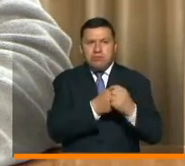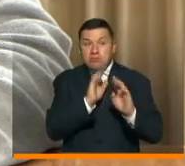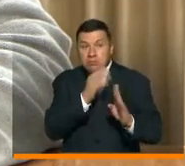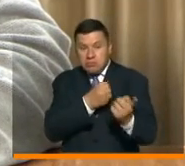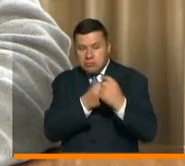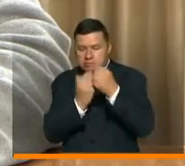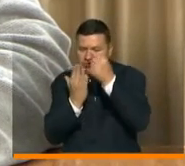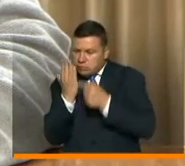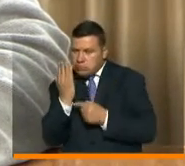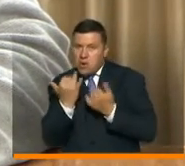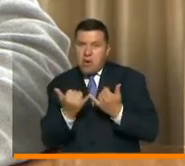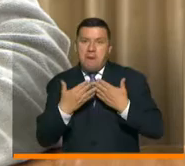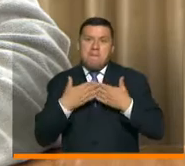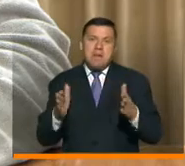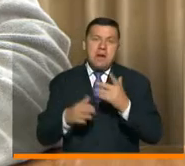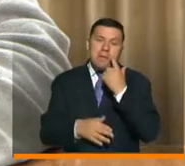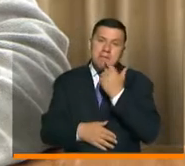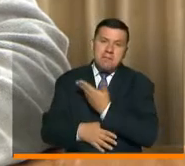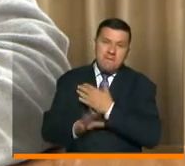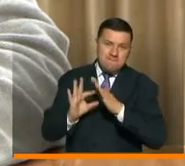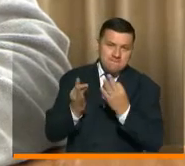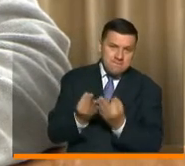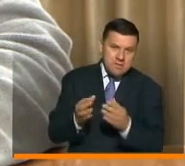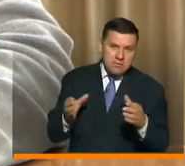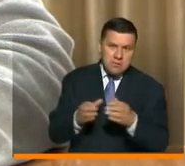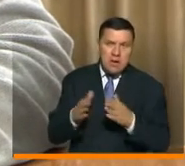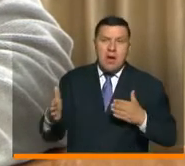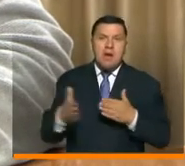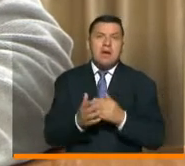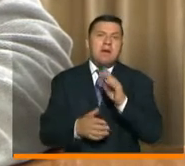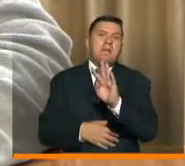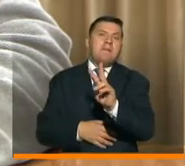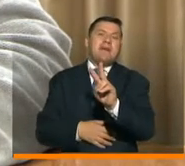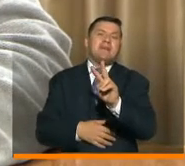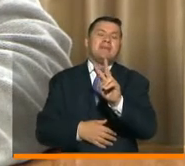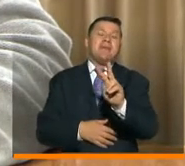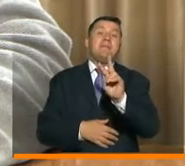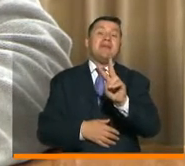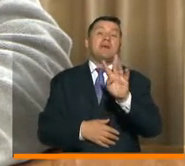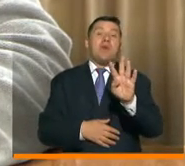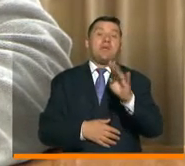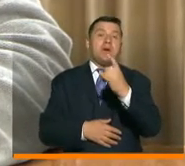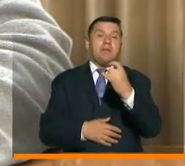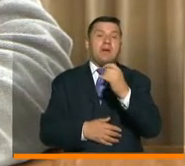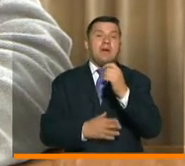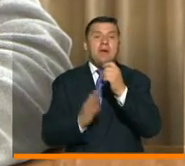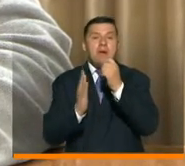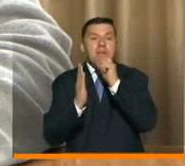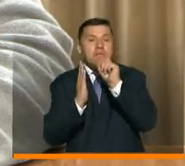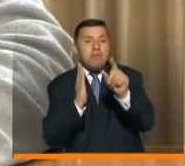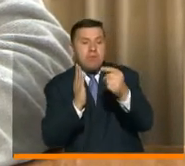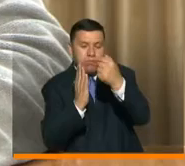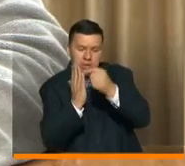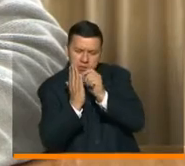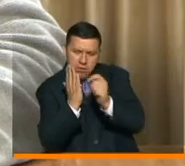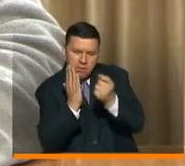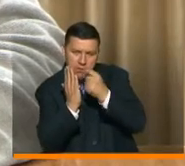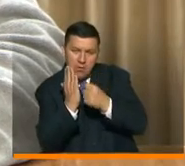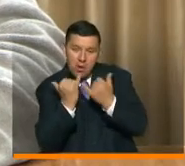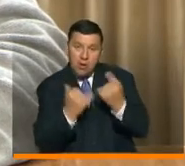convocatoria y hoy abrimos a los padres de familia hasta el 24 de marzo la posibilidad que llenen los formularios. Hoy, en un